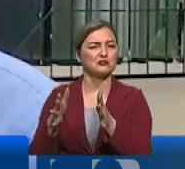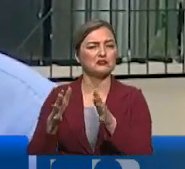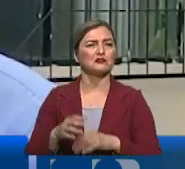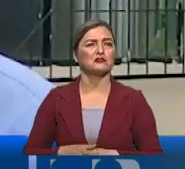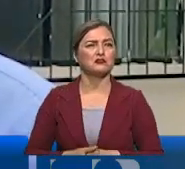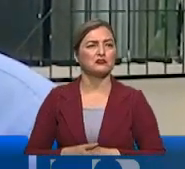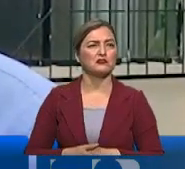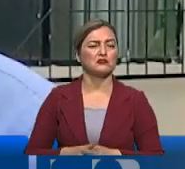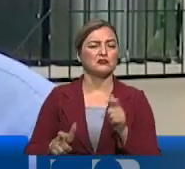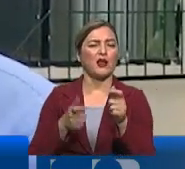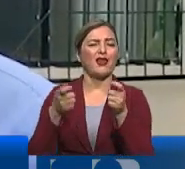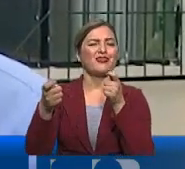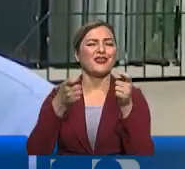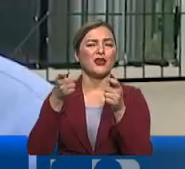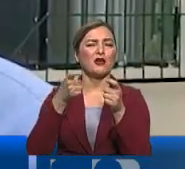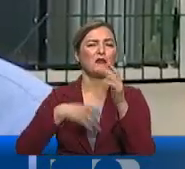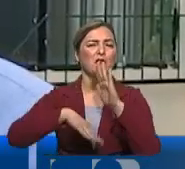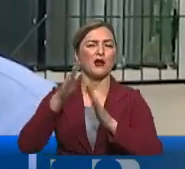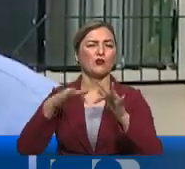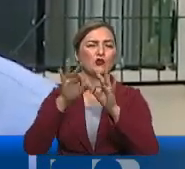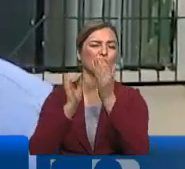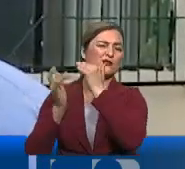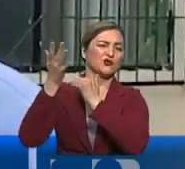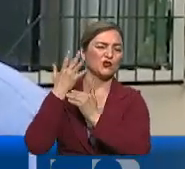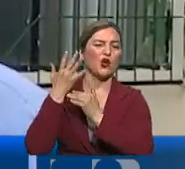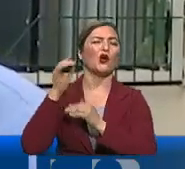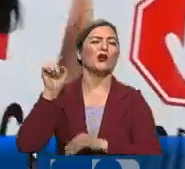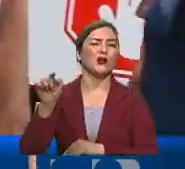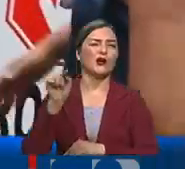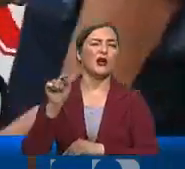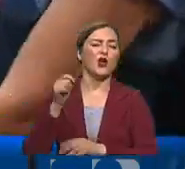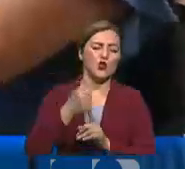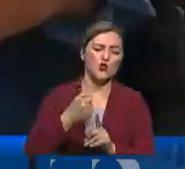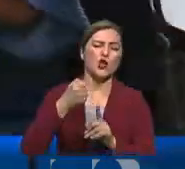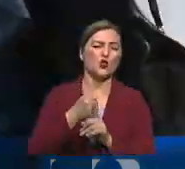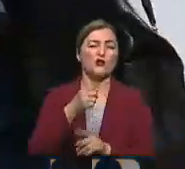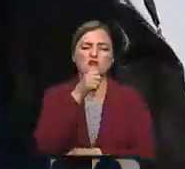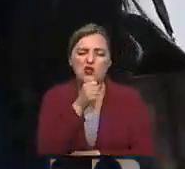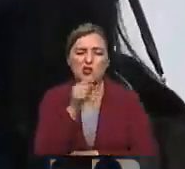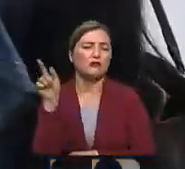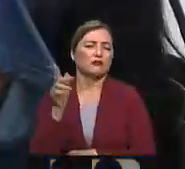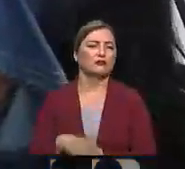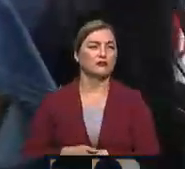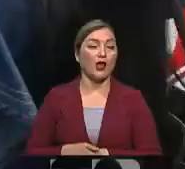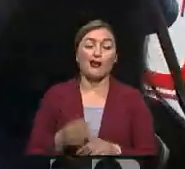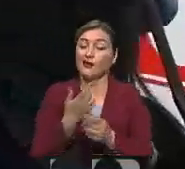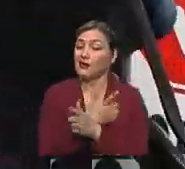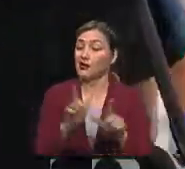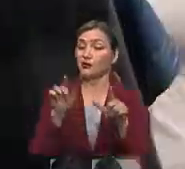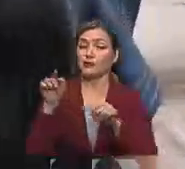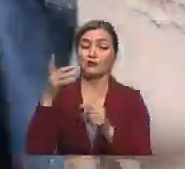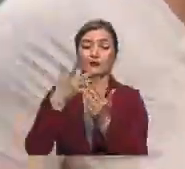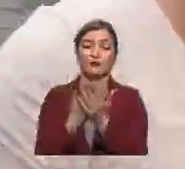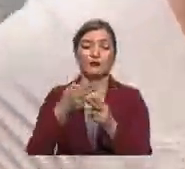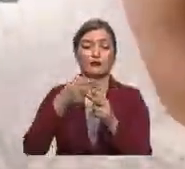sido considerado por ser un dirigente histórico de lucha, incluso por su edad. Previo a la recuperación de su libertad, al centro carcelario